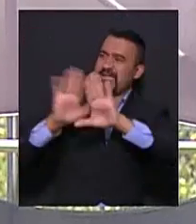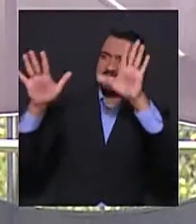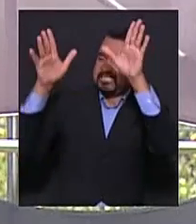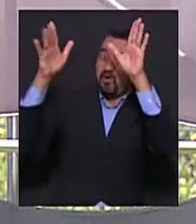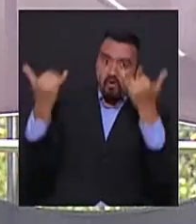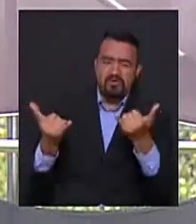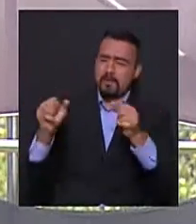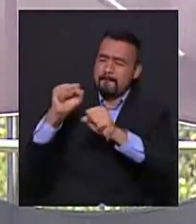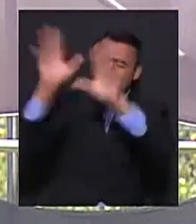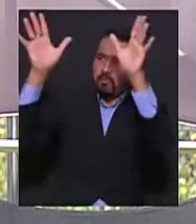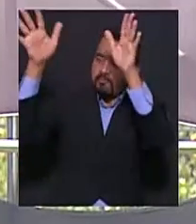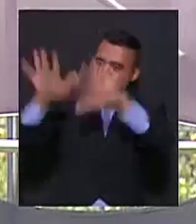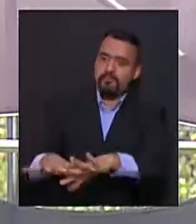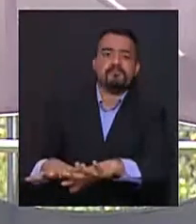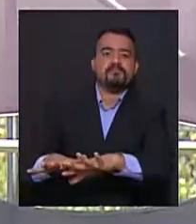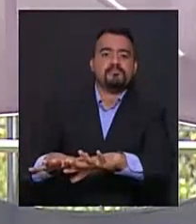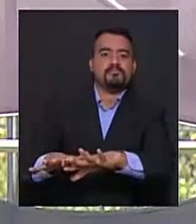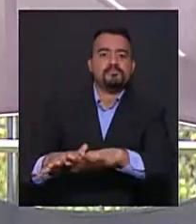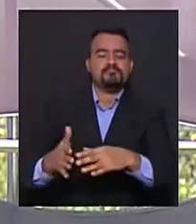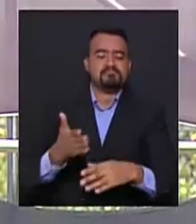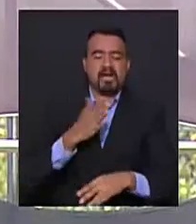suficiente, fue más que suficiente.